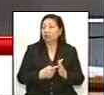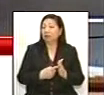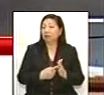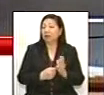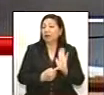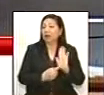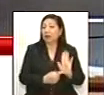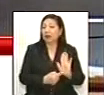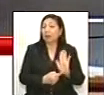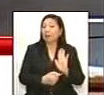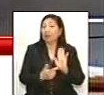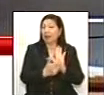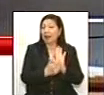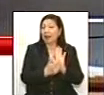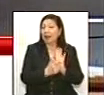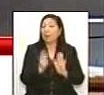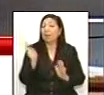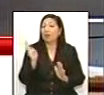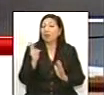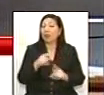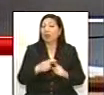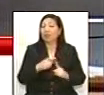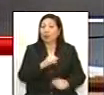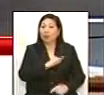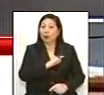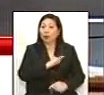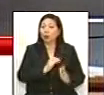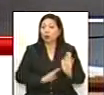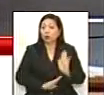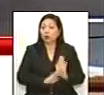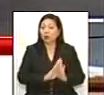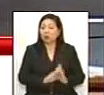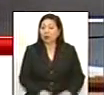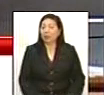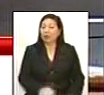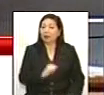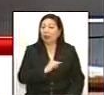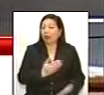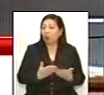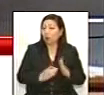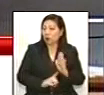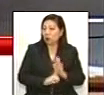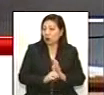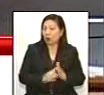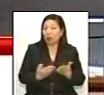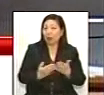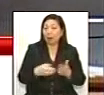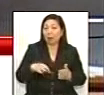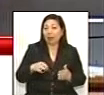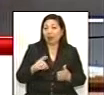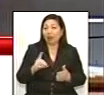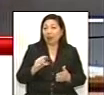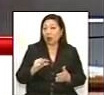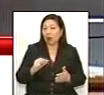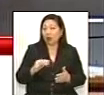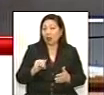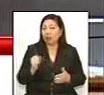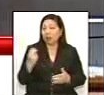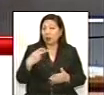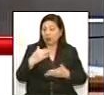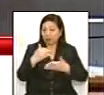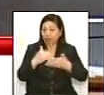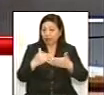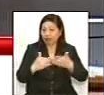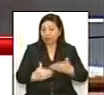puesta en vigencia de la presente ley, los docentes de los institutos de educación superior e institutos de educación superior pedagógica que fueron ubicados en la segunda